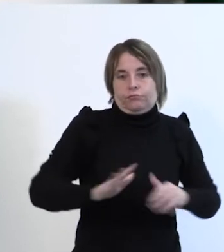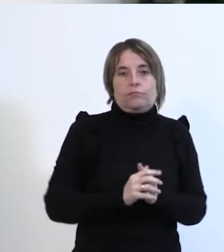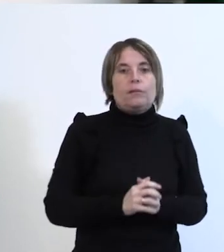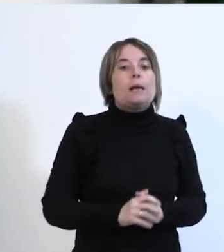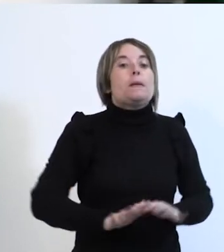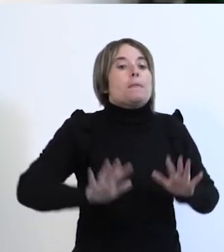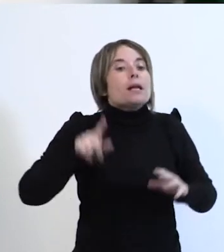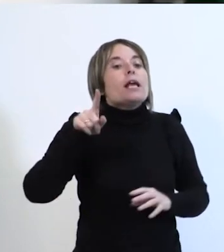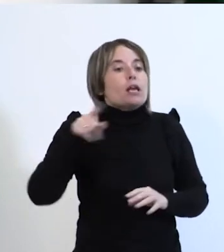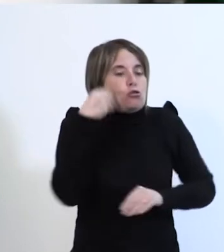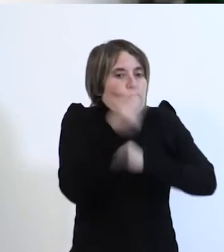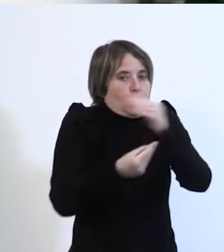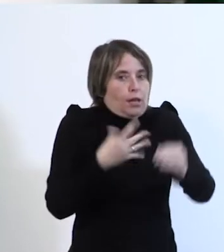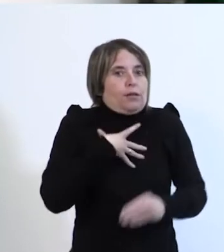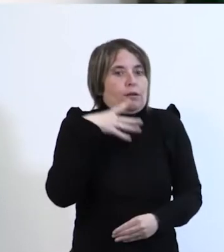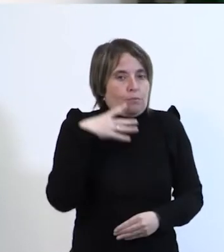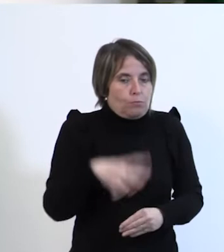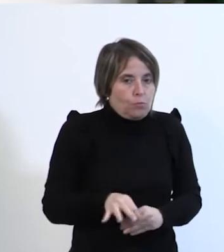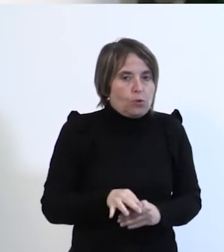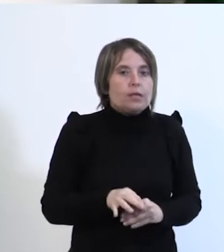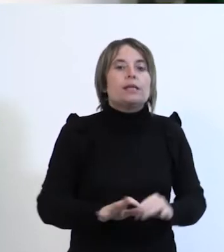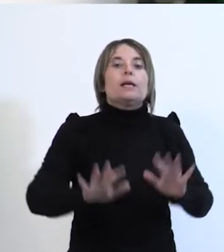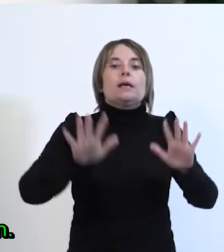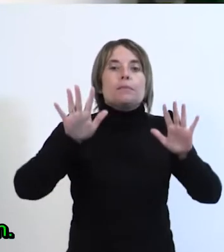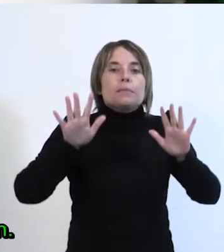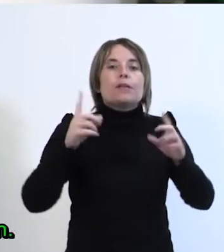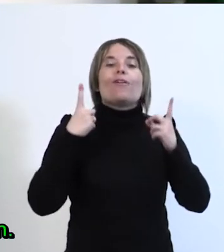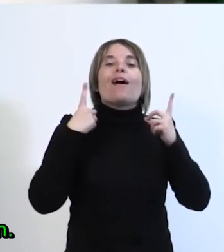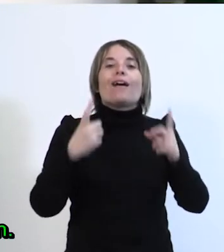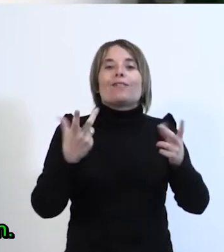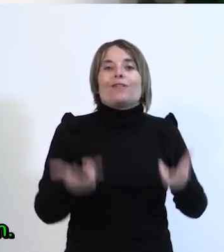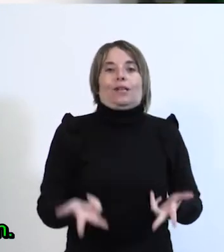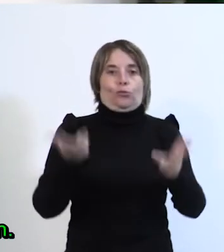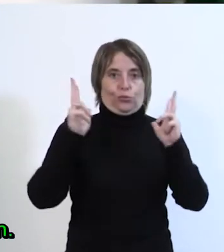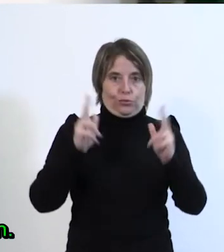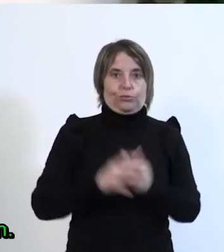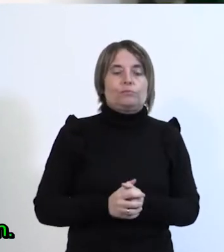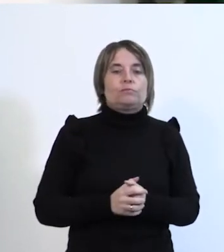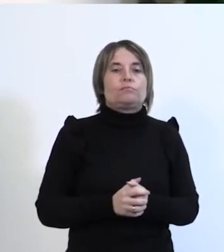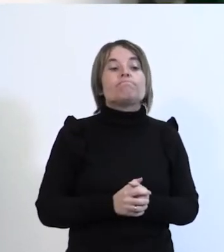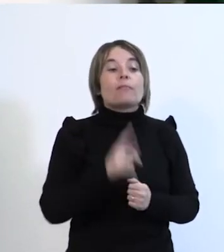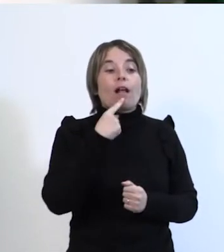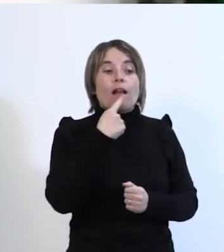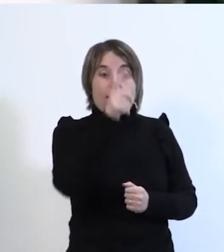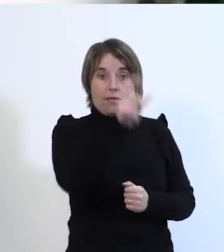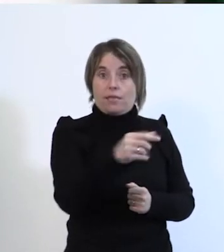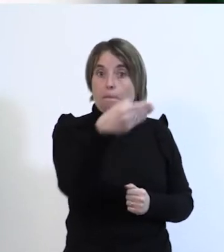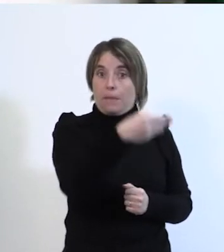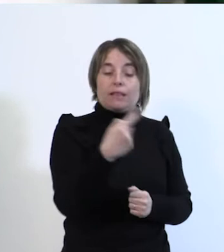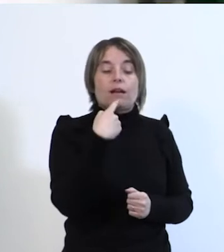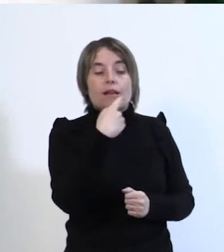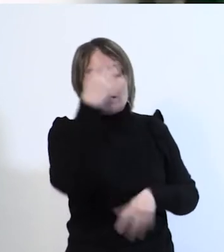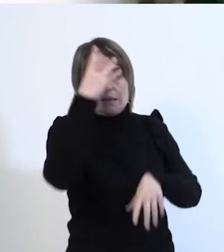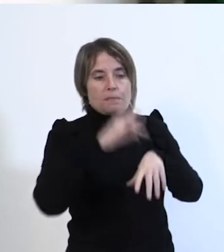Pero que, y que ellos pueden realizar el procedimiento, pero que necesitan la autorización. Y le dicen a